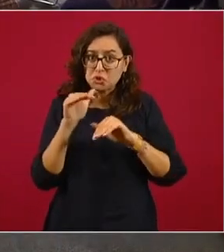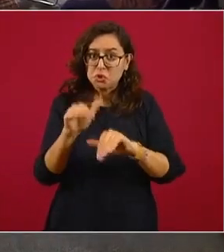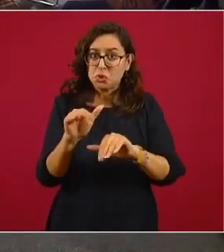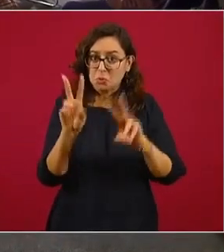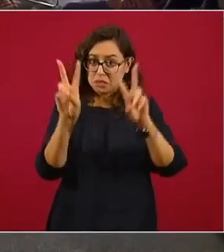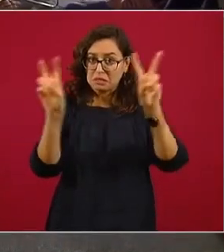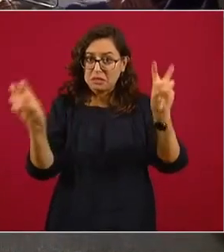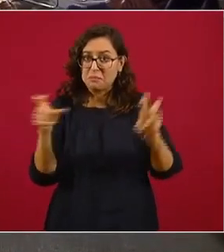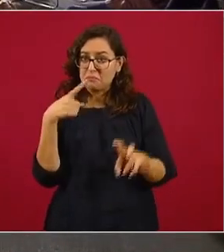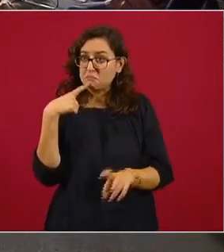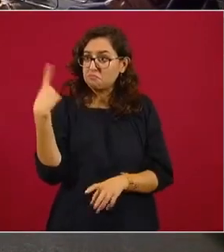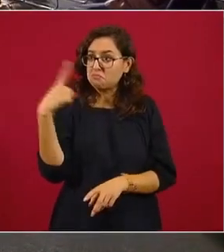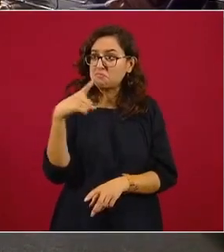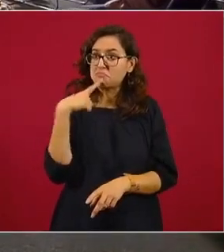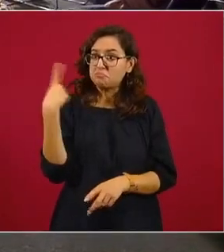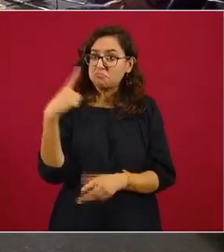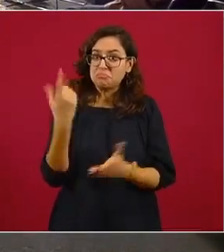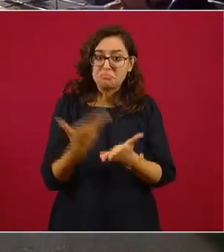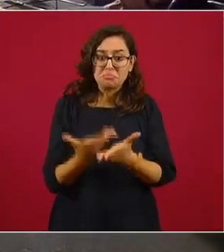sobre estas denuncias,